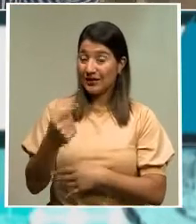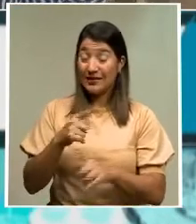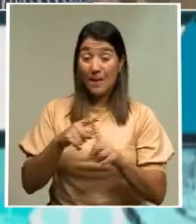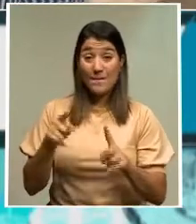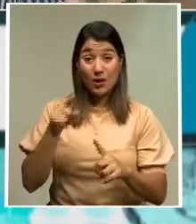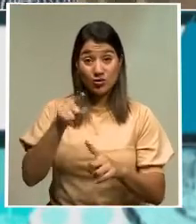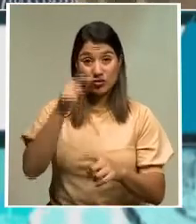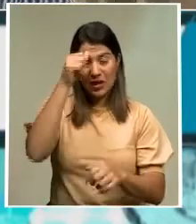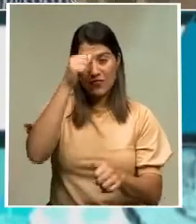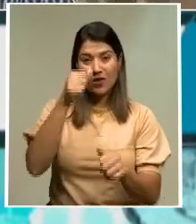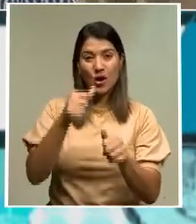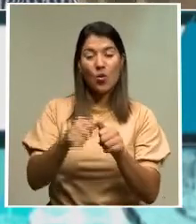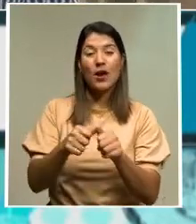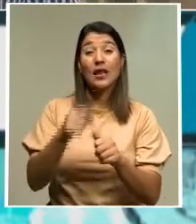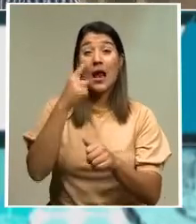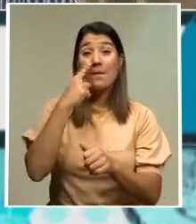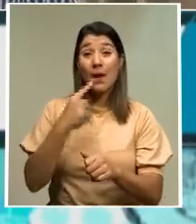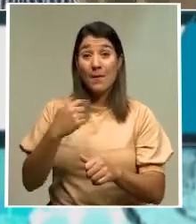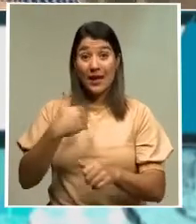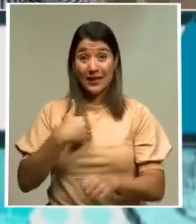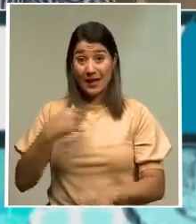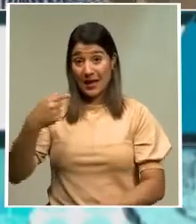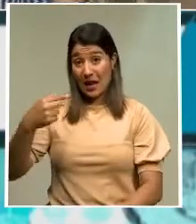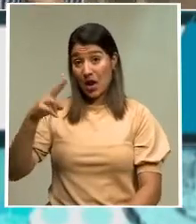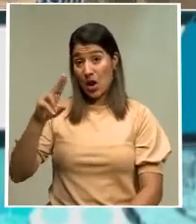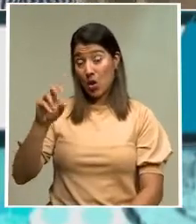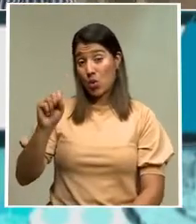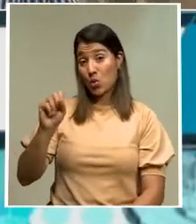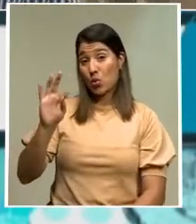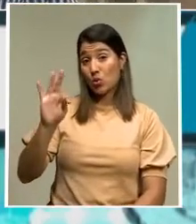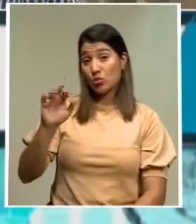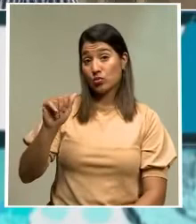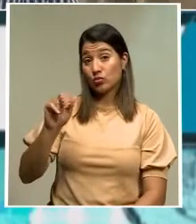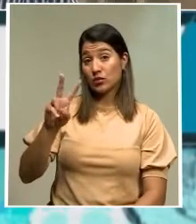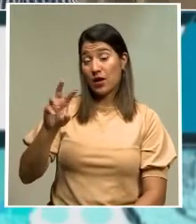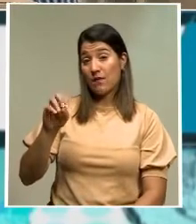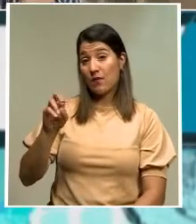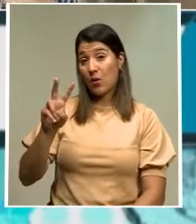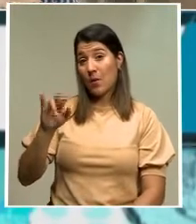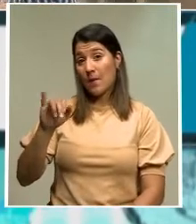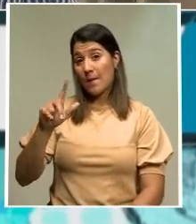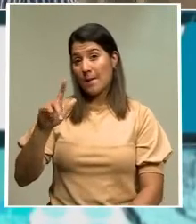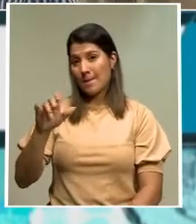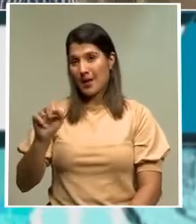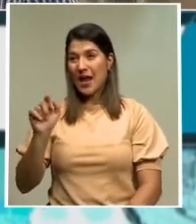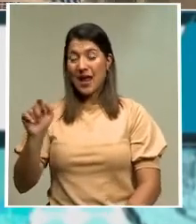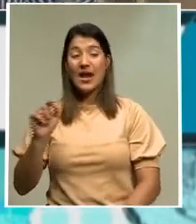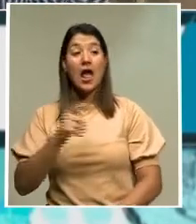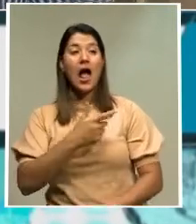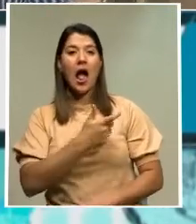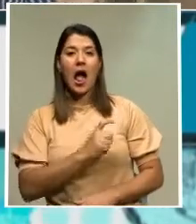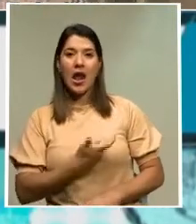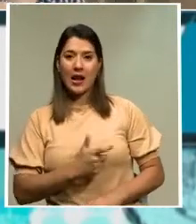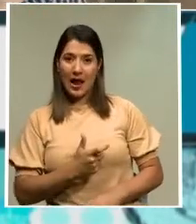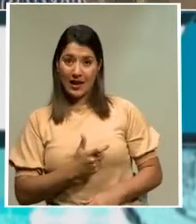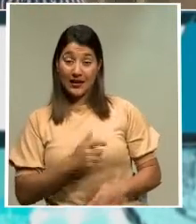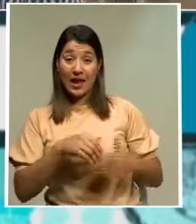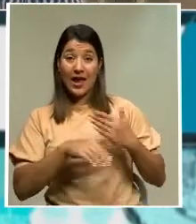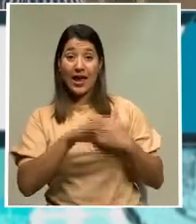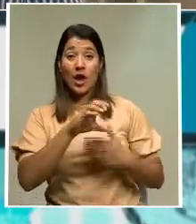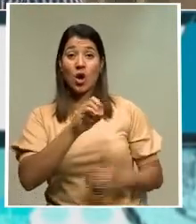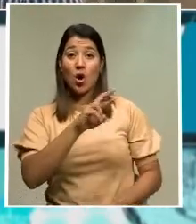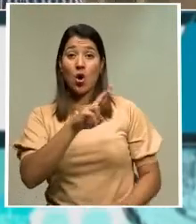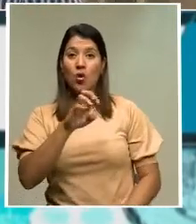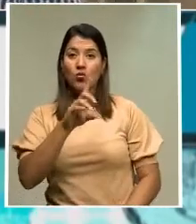papá de Gustavo Viales también surge su nombre por allá, que es el alcalde de Corredores. También miembros